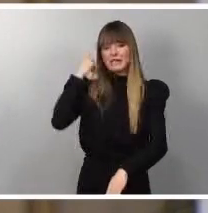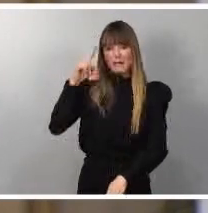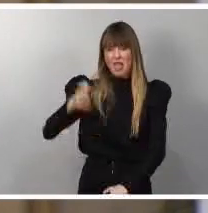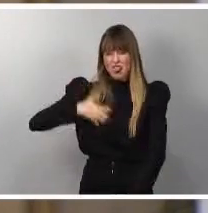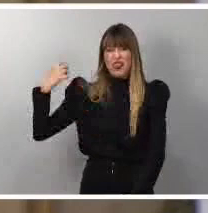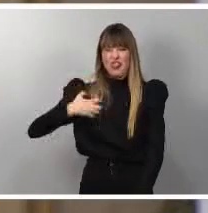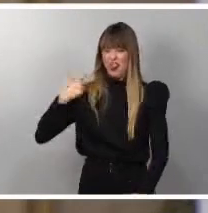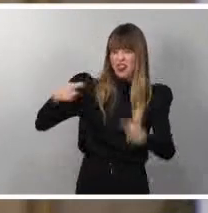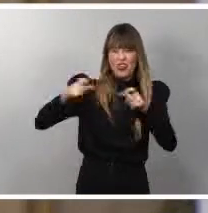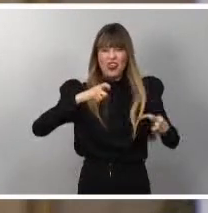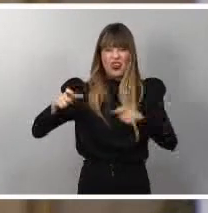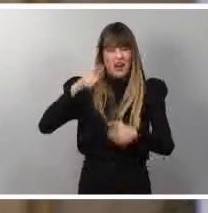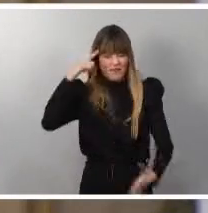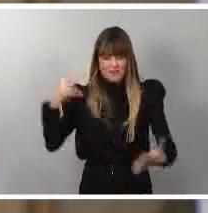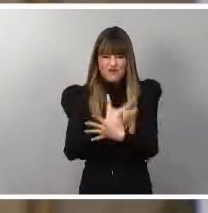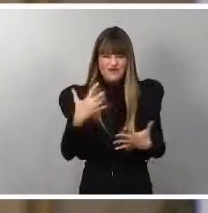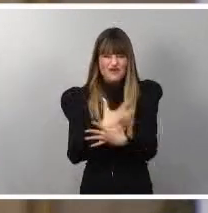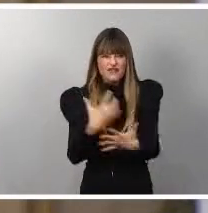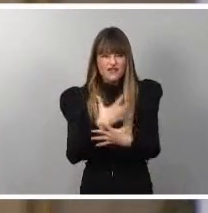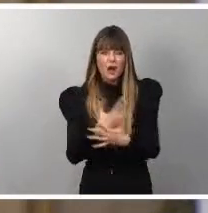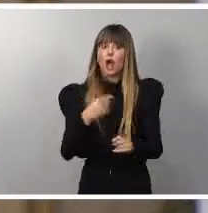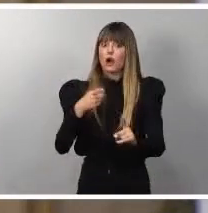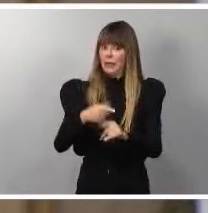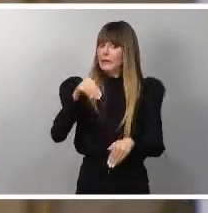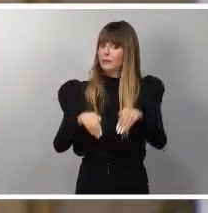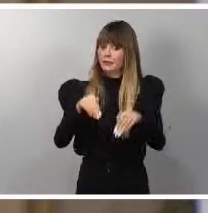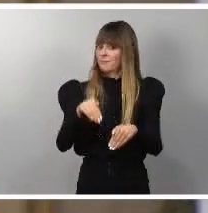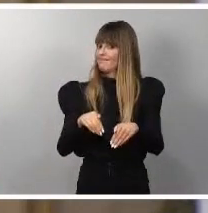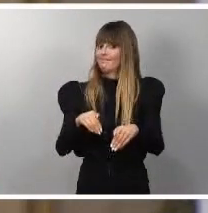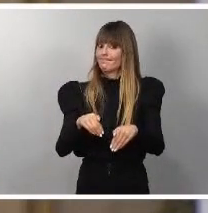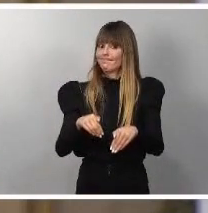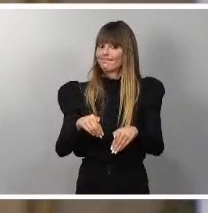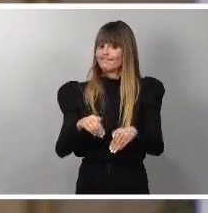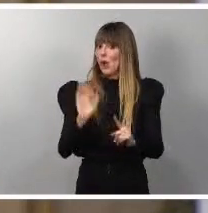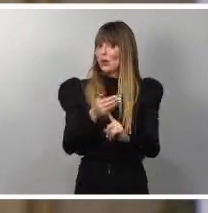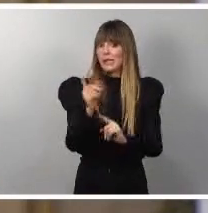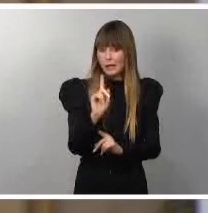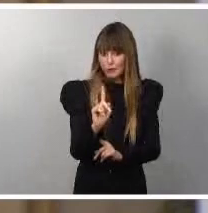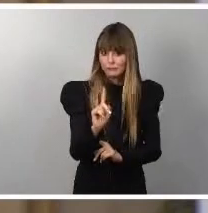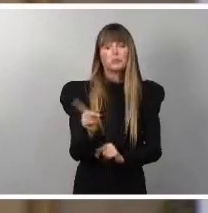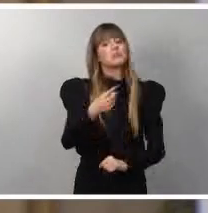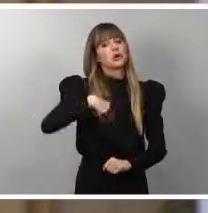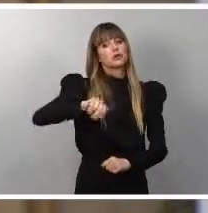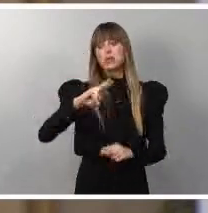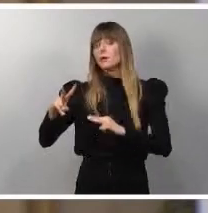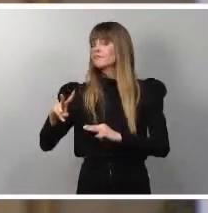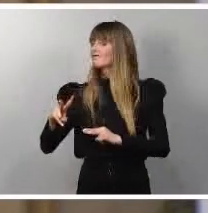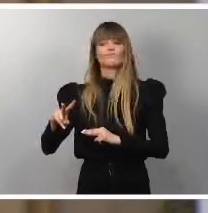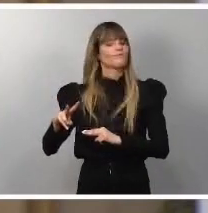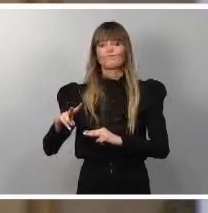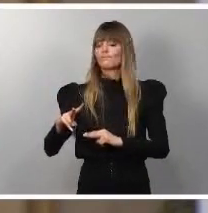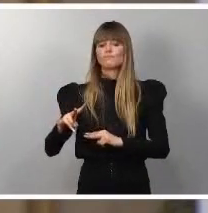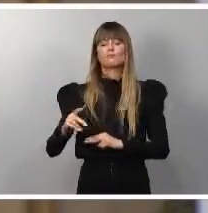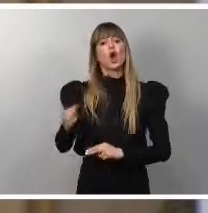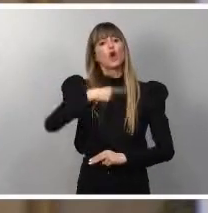el insulto, la frustración por unos objetivos electorales que no se cumplieron. Pero nosotros no vamos a responder así, vamos a responder con un